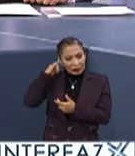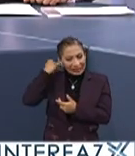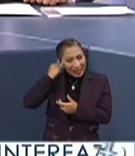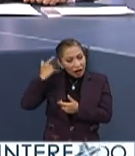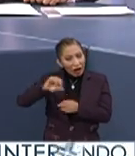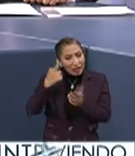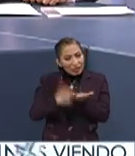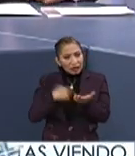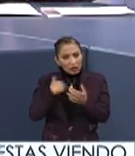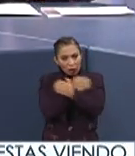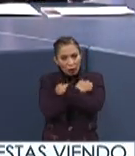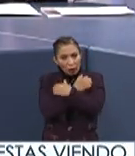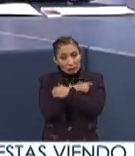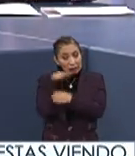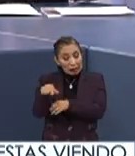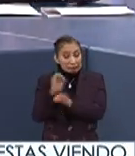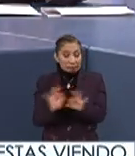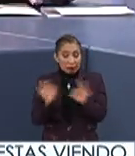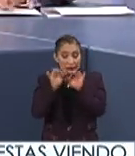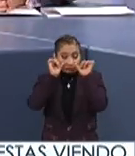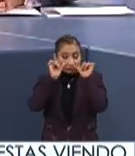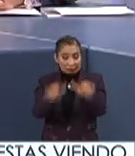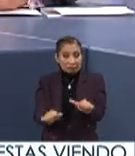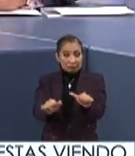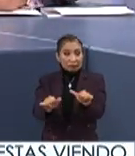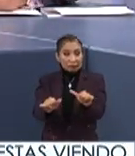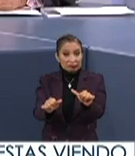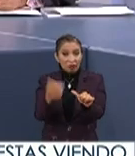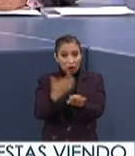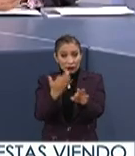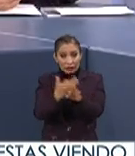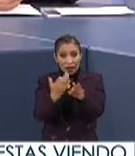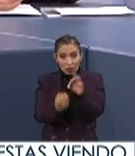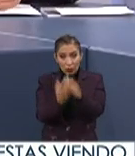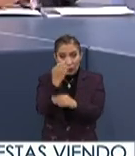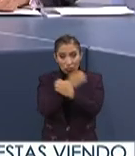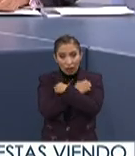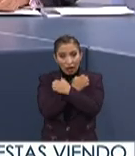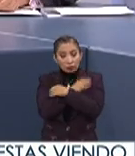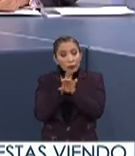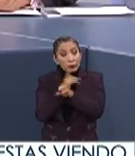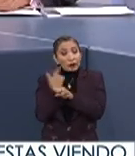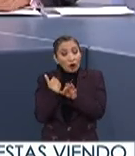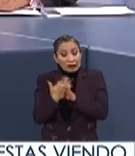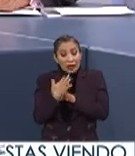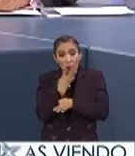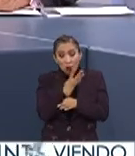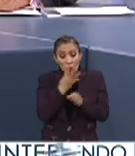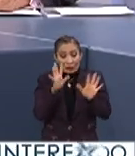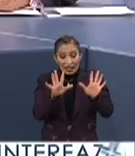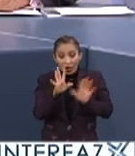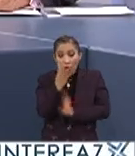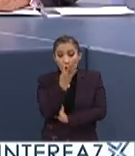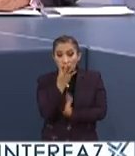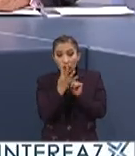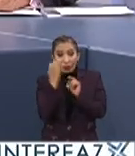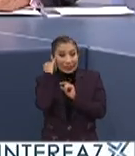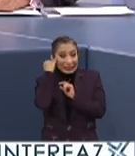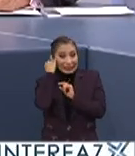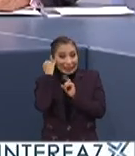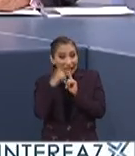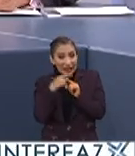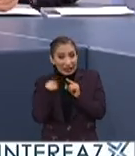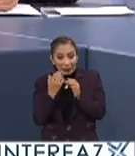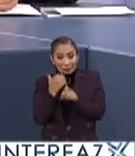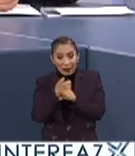originarios en el sistema de enseñanza es una de las prioridades del modelo educativo, pues actualmente 4 de cada 5 alumnos indígenas